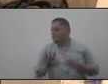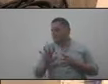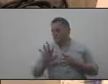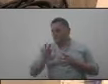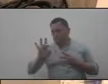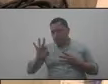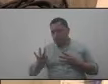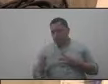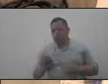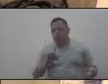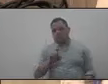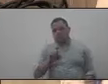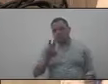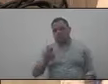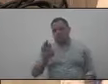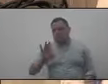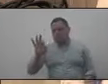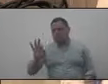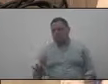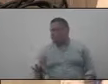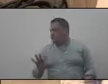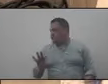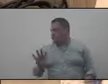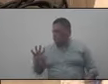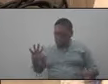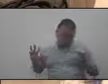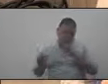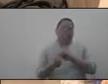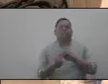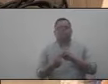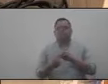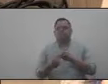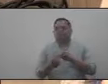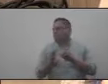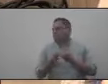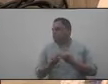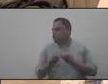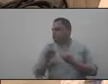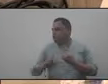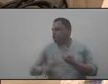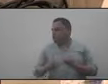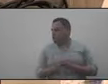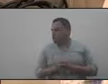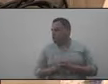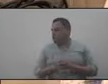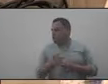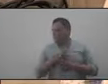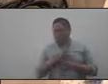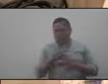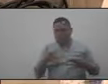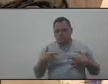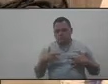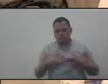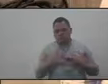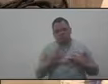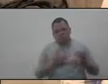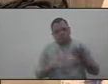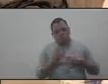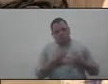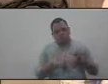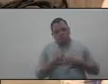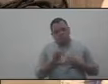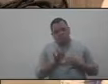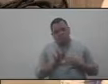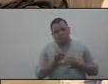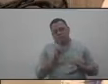del 67% del total de los afiliados del régimen de salud del departamento en